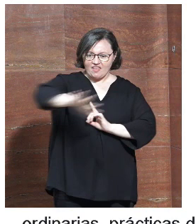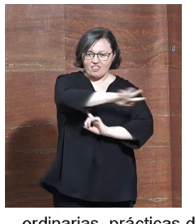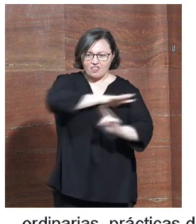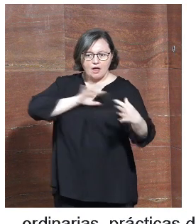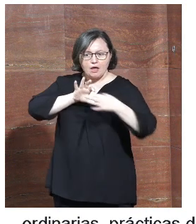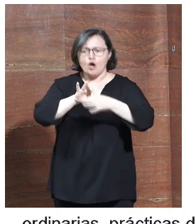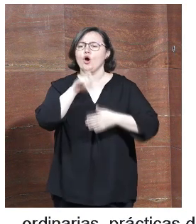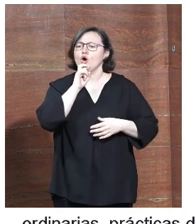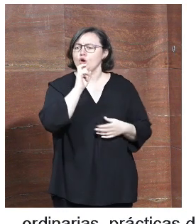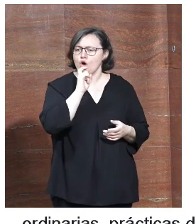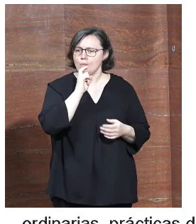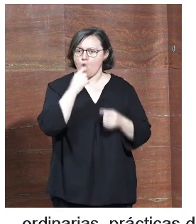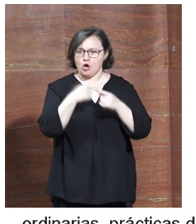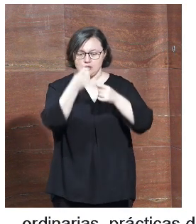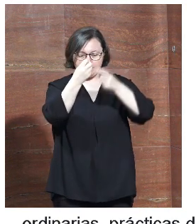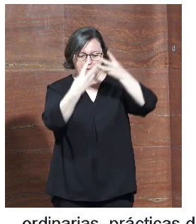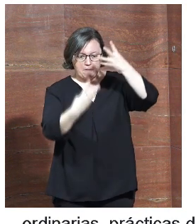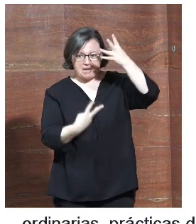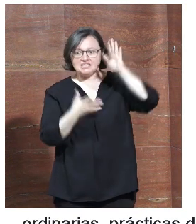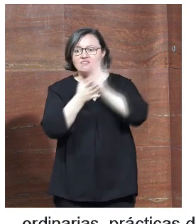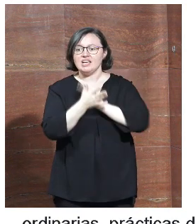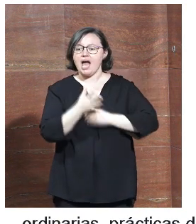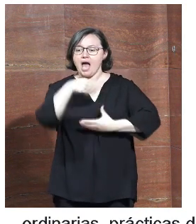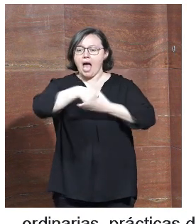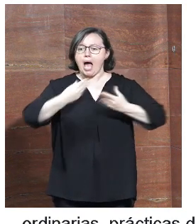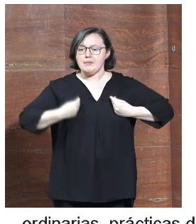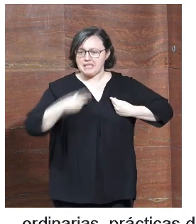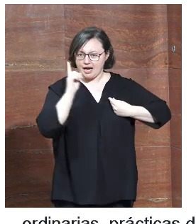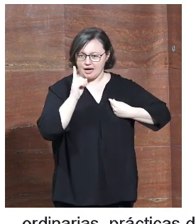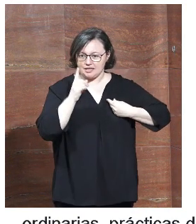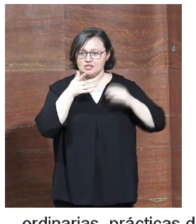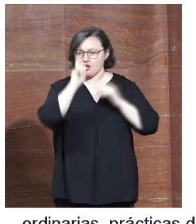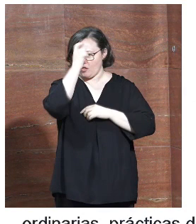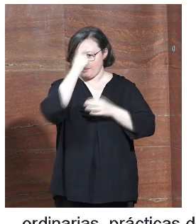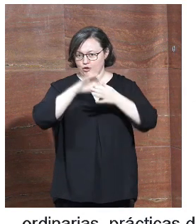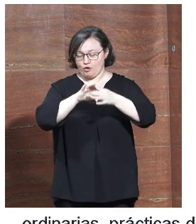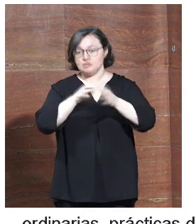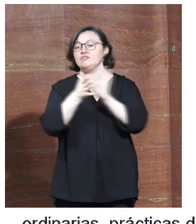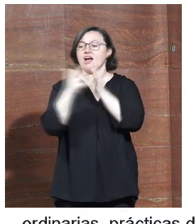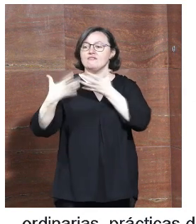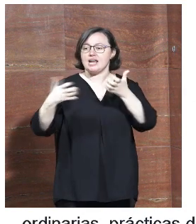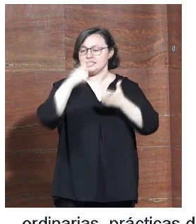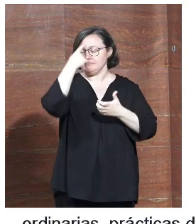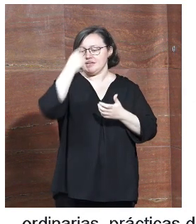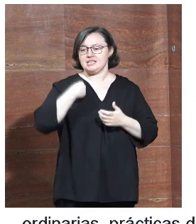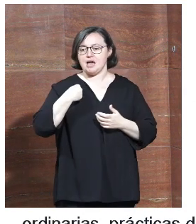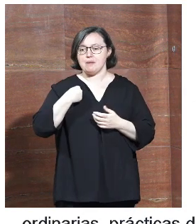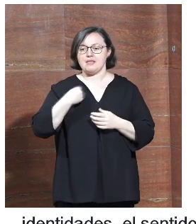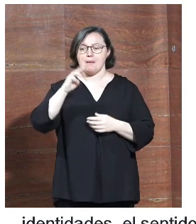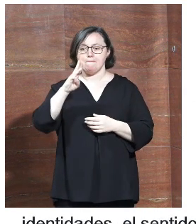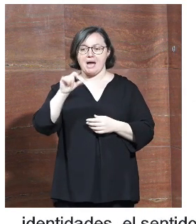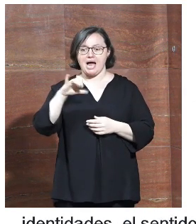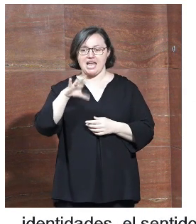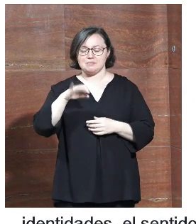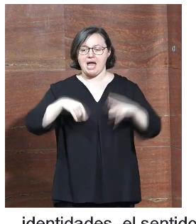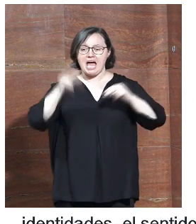¿no? Todas esas cosas nos habitan en el día a día, ¿no? Recordando una frase de Palasma, un